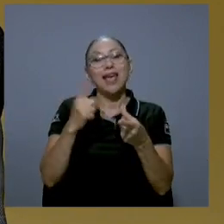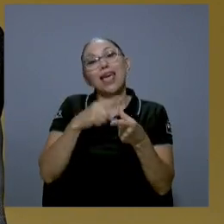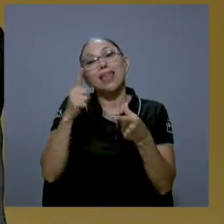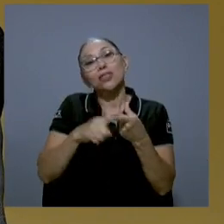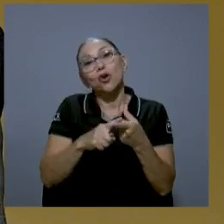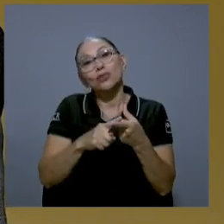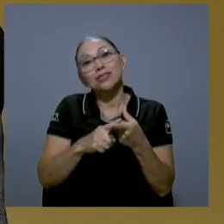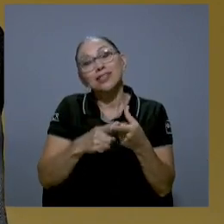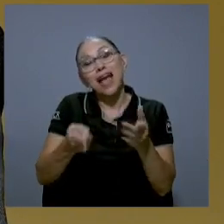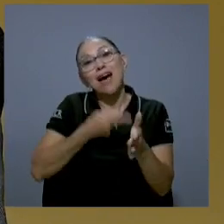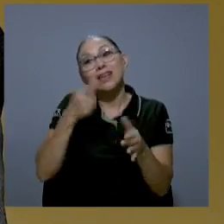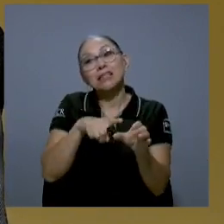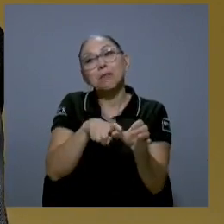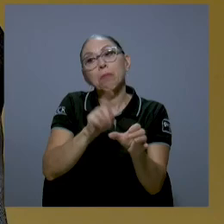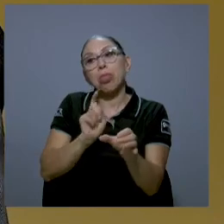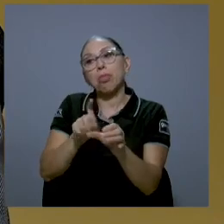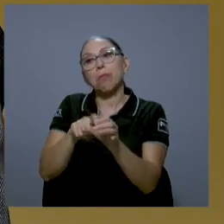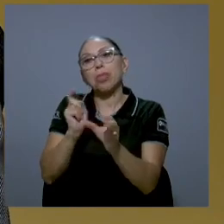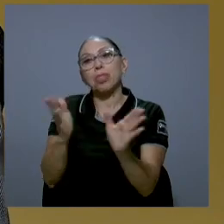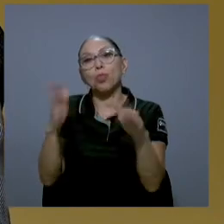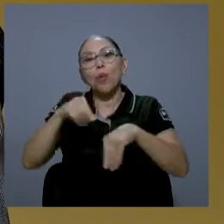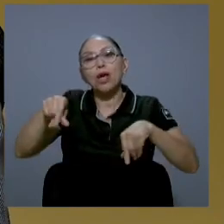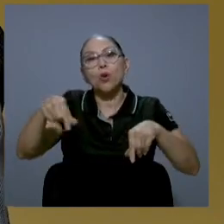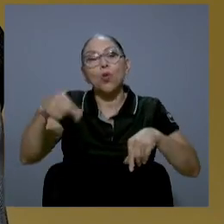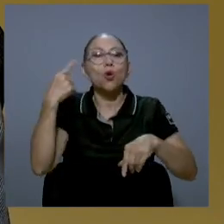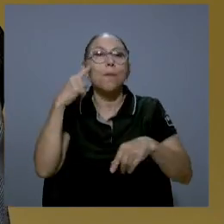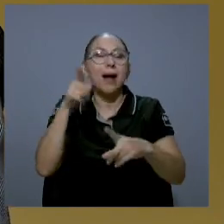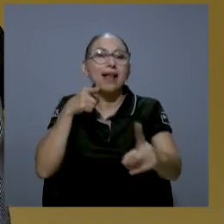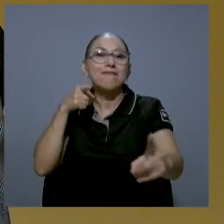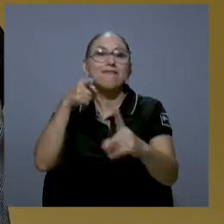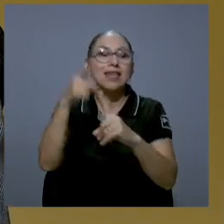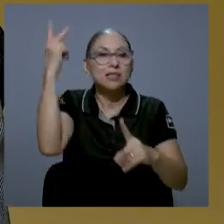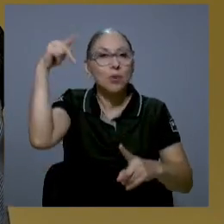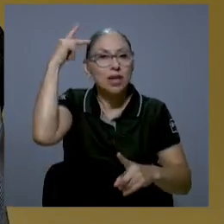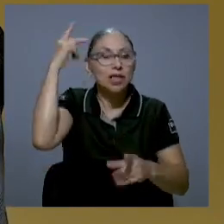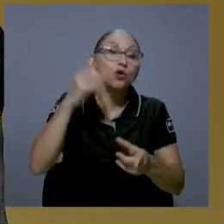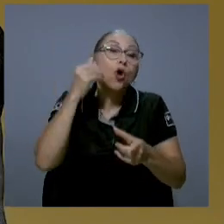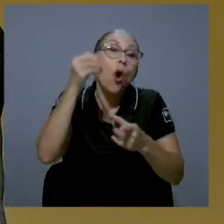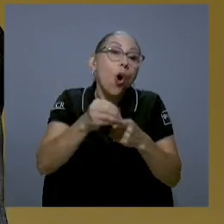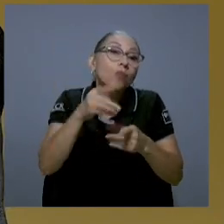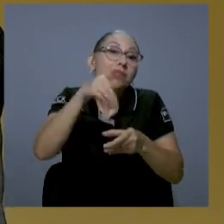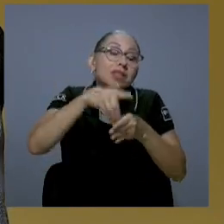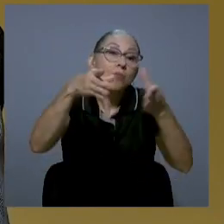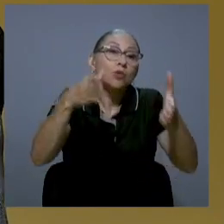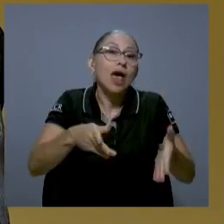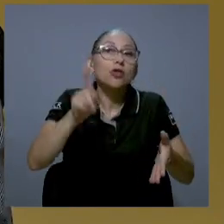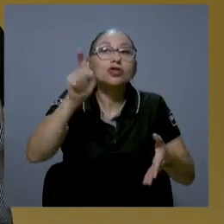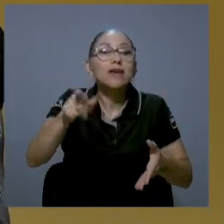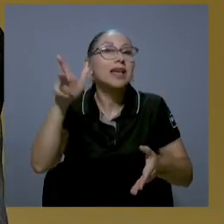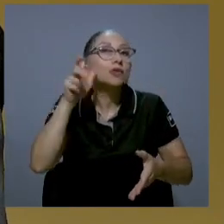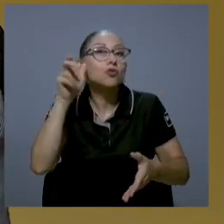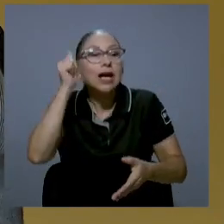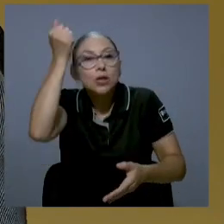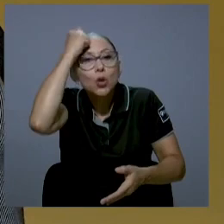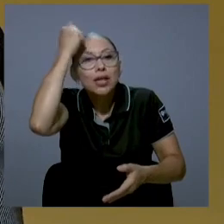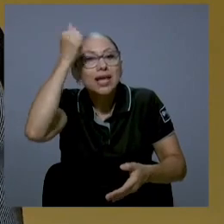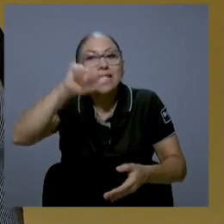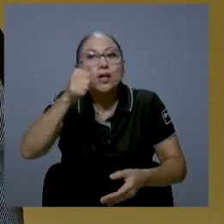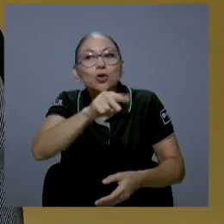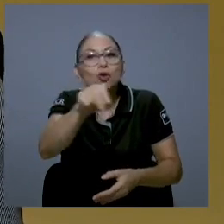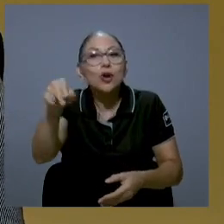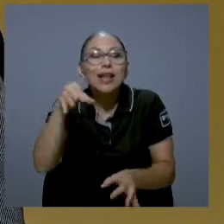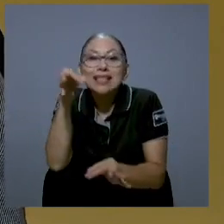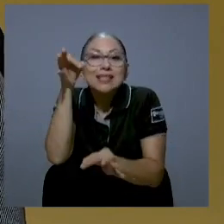fines políticos o que simplemente los diputados tengan que oír tonterías de otros colegas simplemente para no romper el